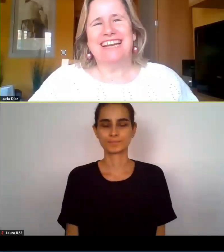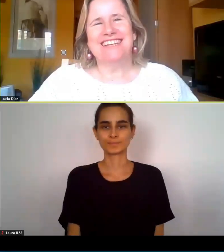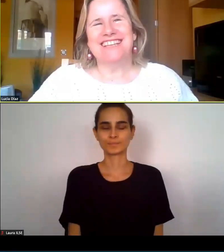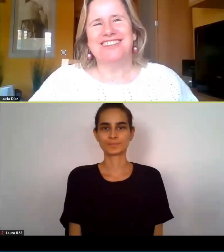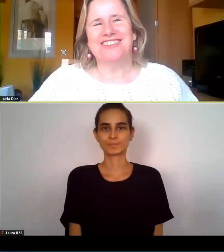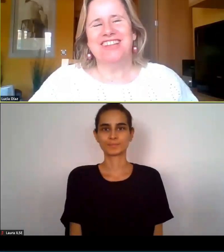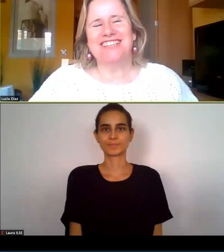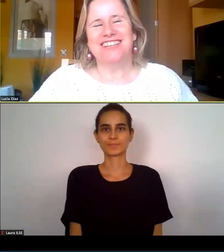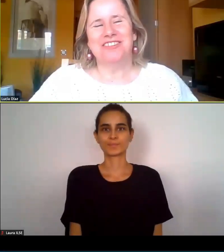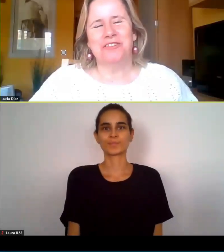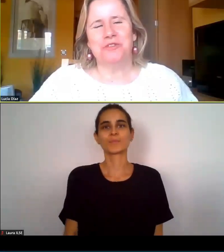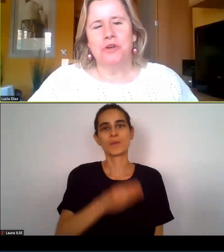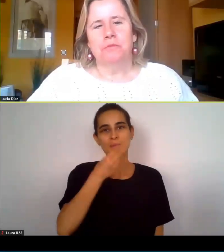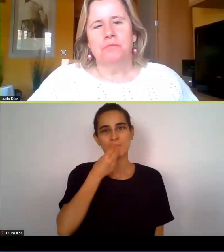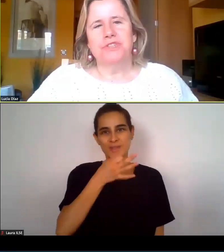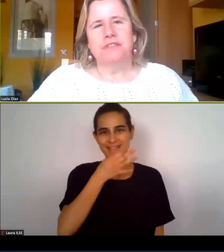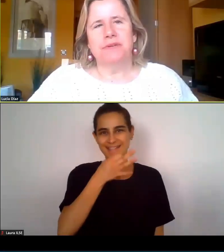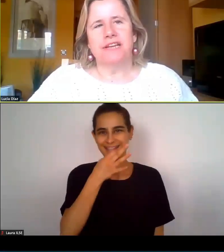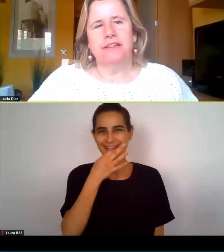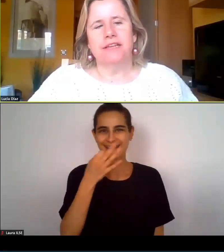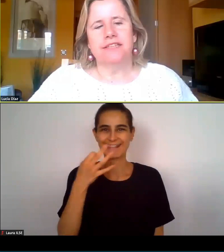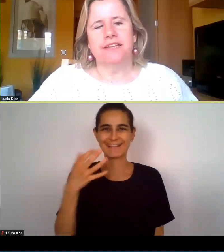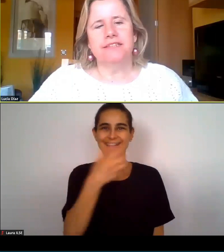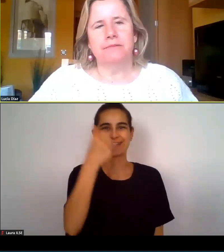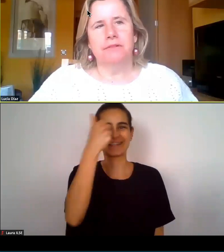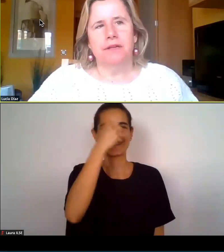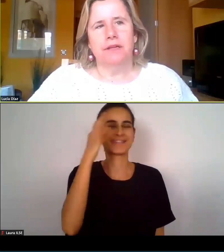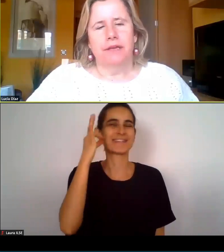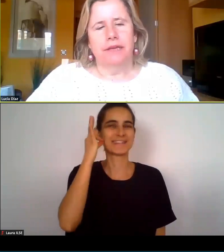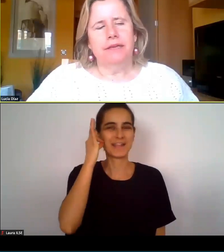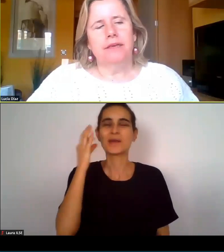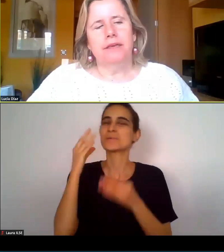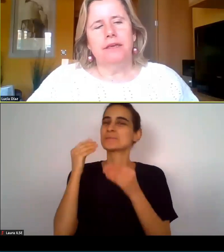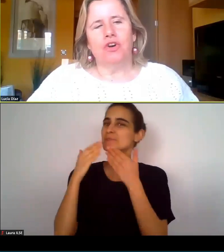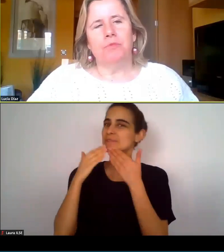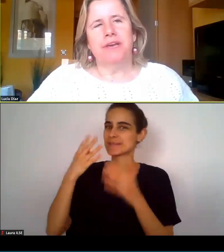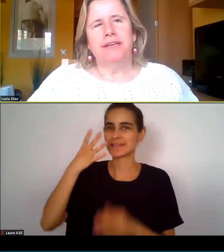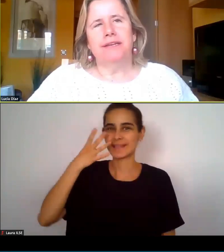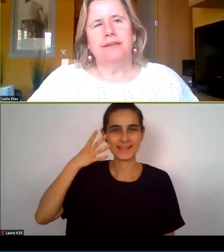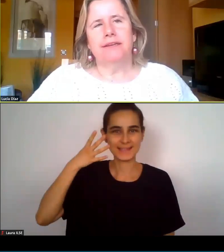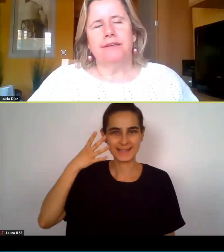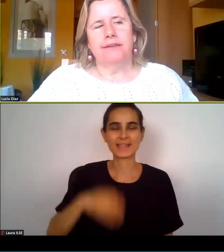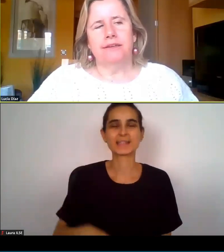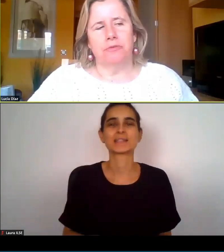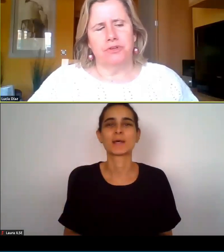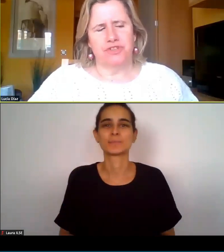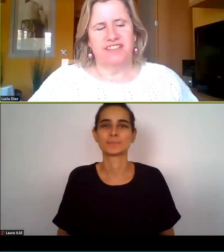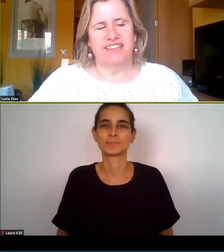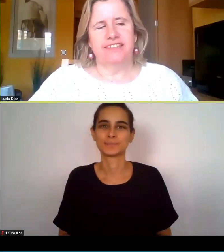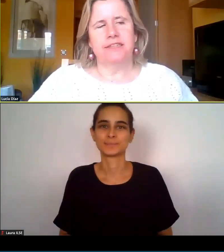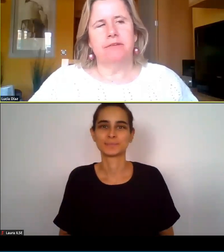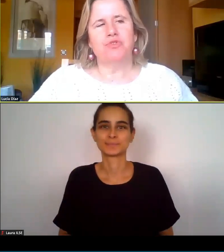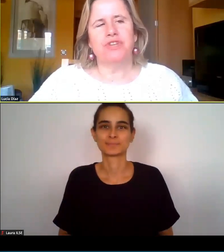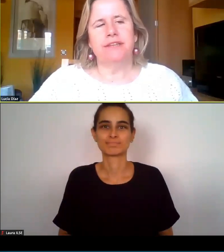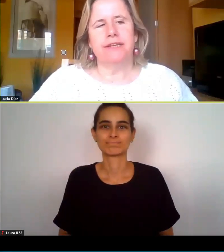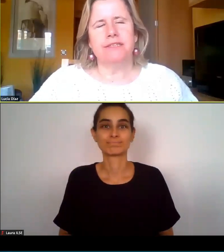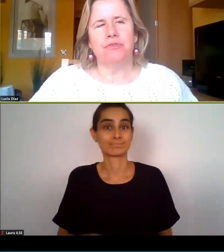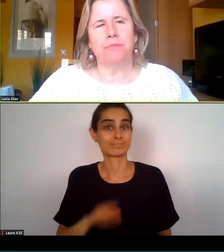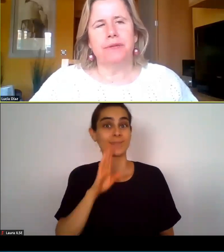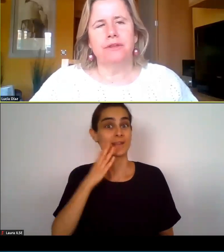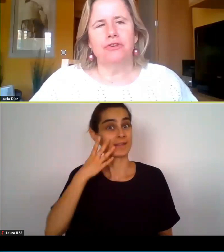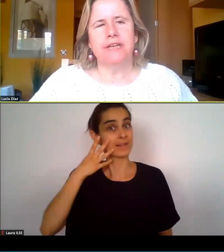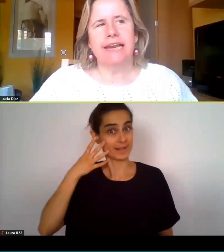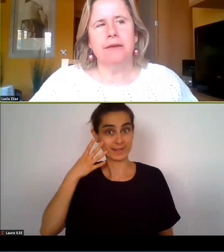Buenas tardes a todas, a todos. Muchísimas gracias, Teresa. Y como bien nos decía Teresa, vamos a iniciar